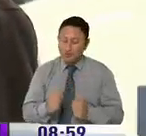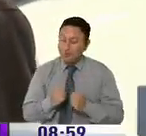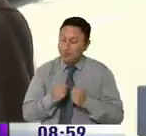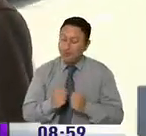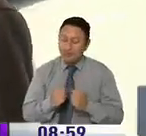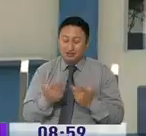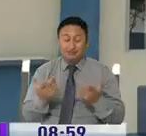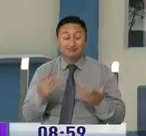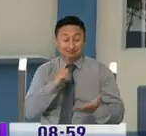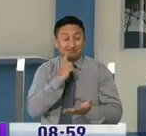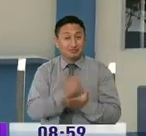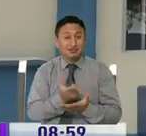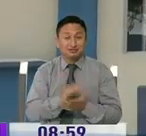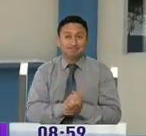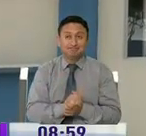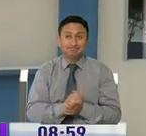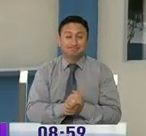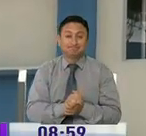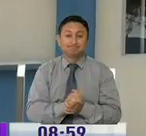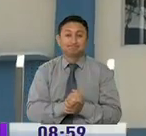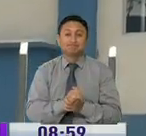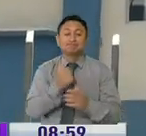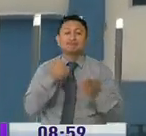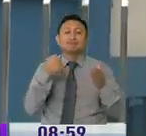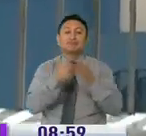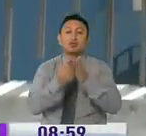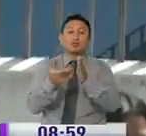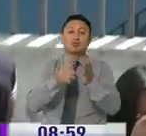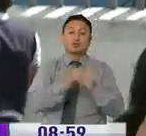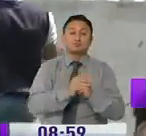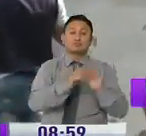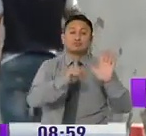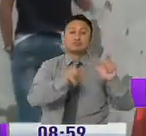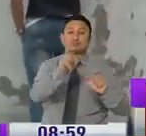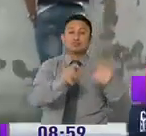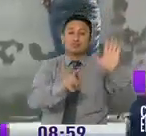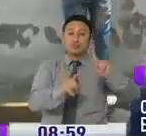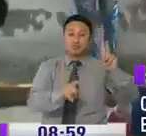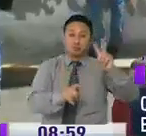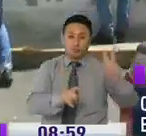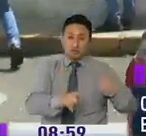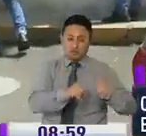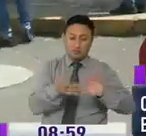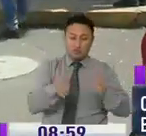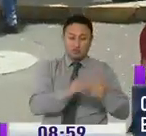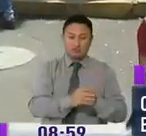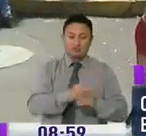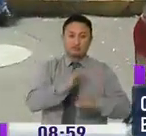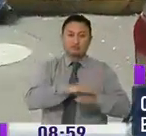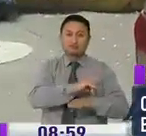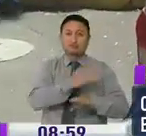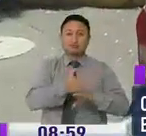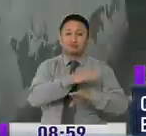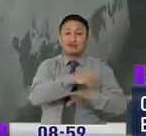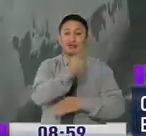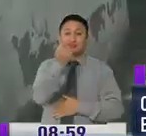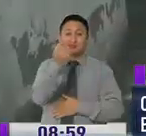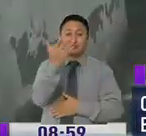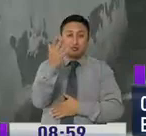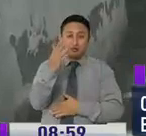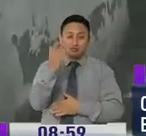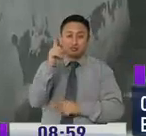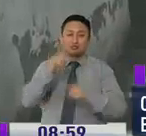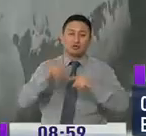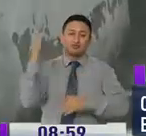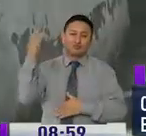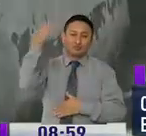claro, claro. En el accidente murieron 6 venezolanos, todos están identificados, pero por cuestiones económicas no les fue posible a los familiares viajar